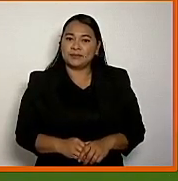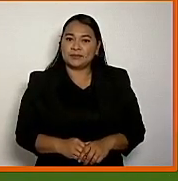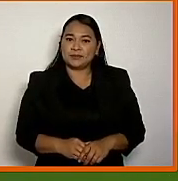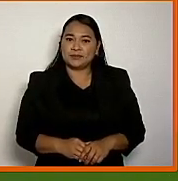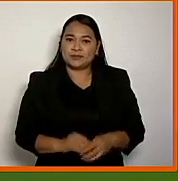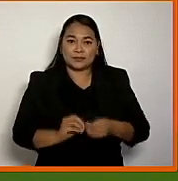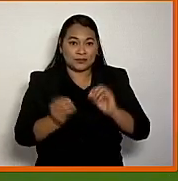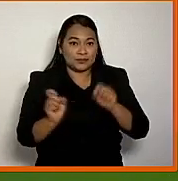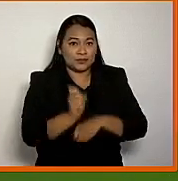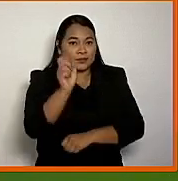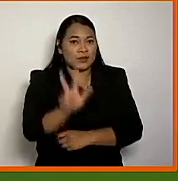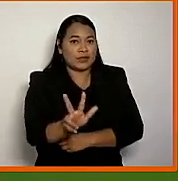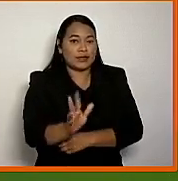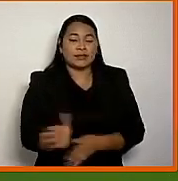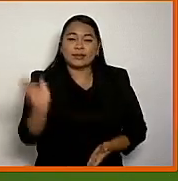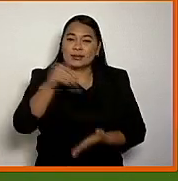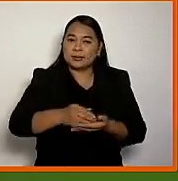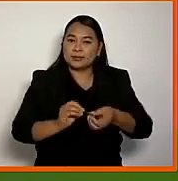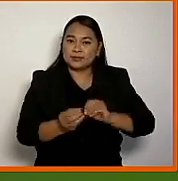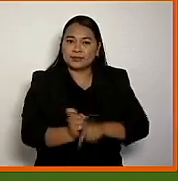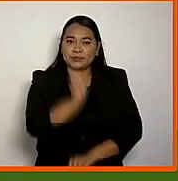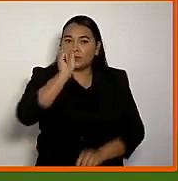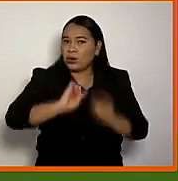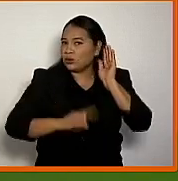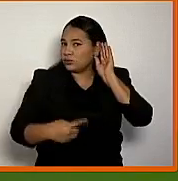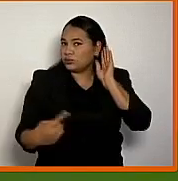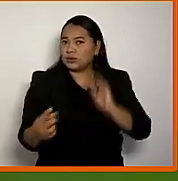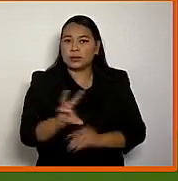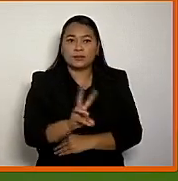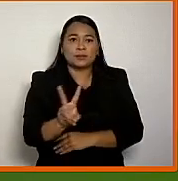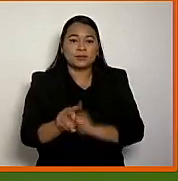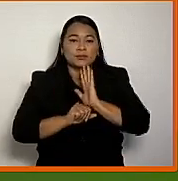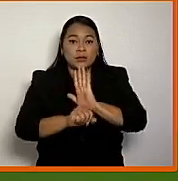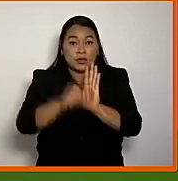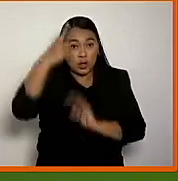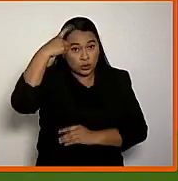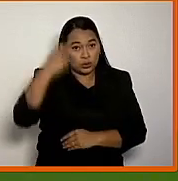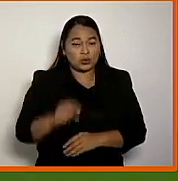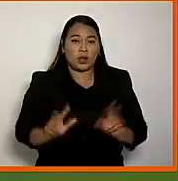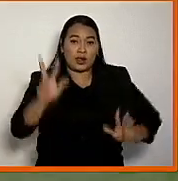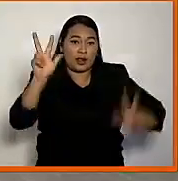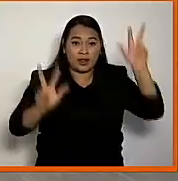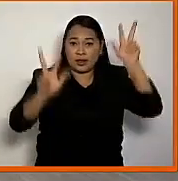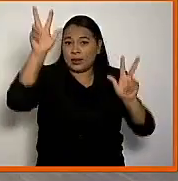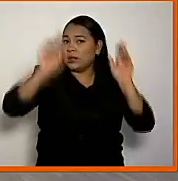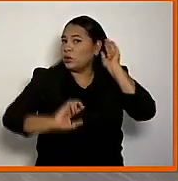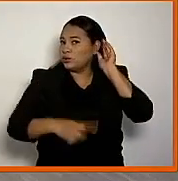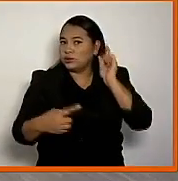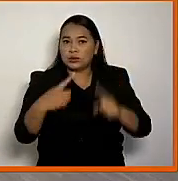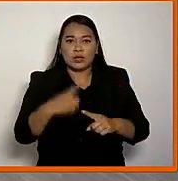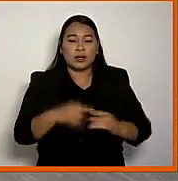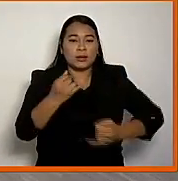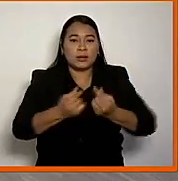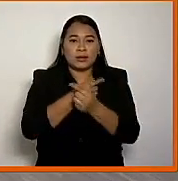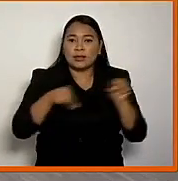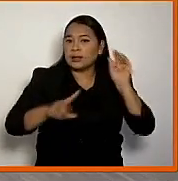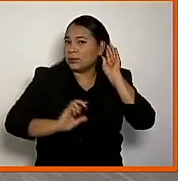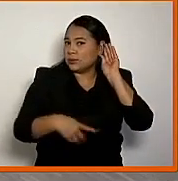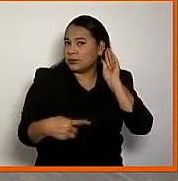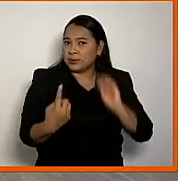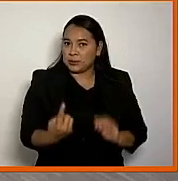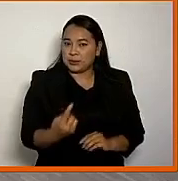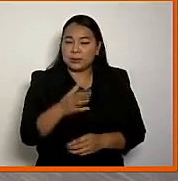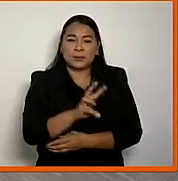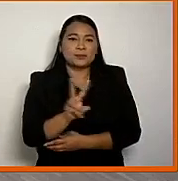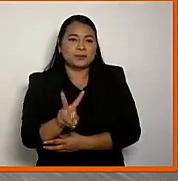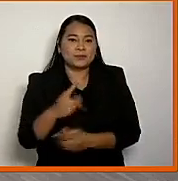Este es el 3, número favorecido en Diaria 62, con su símbolo de sueños lagarto. Para Multi X, jugada gratis. Para más 1, 62